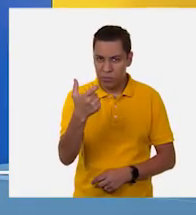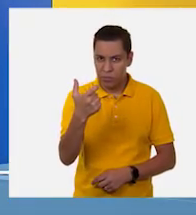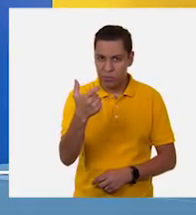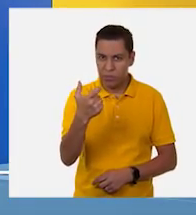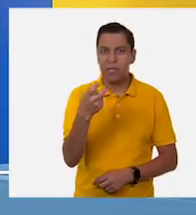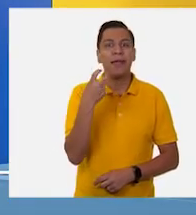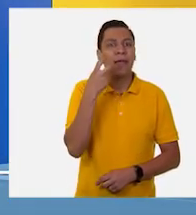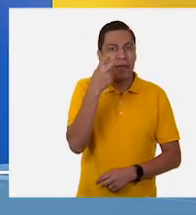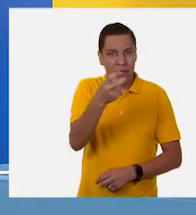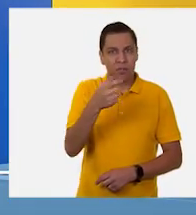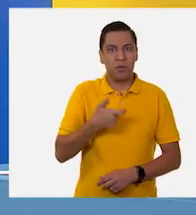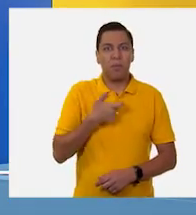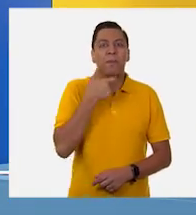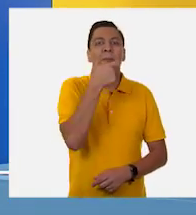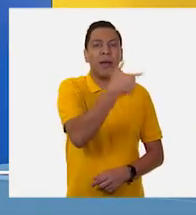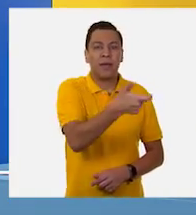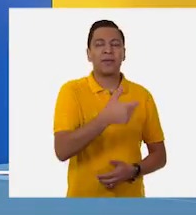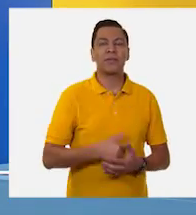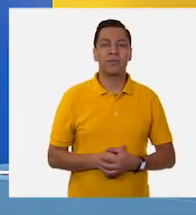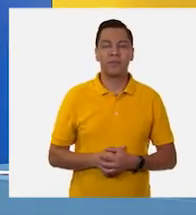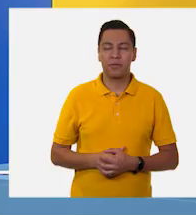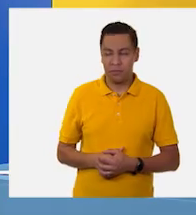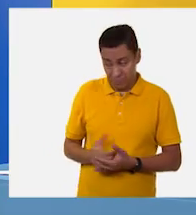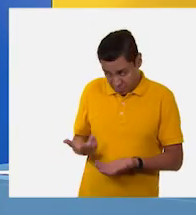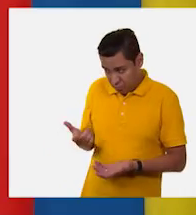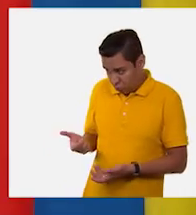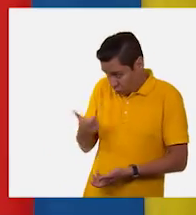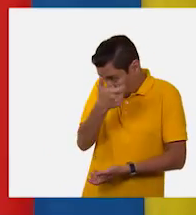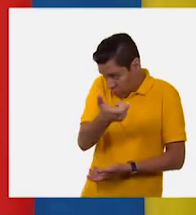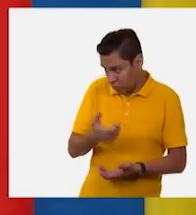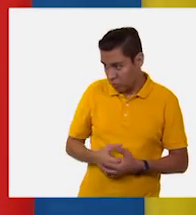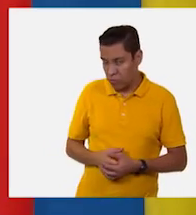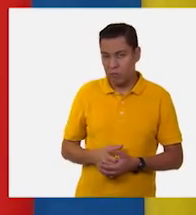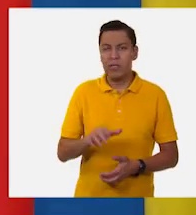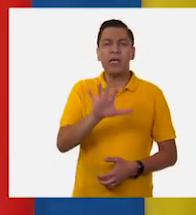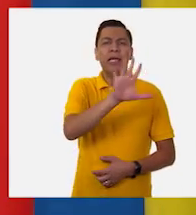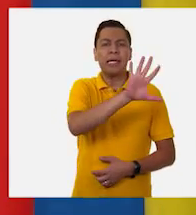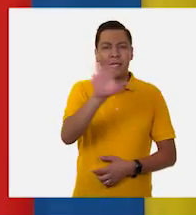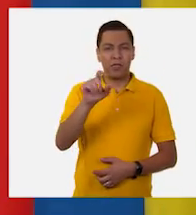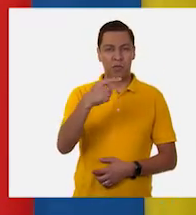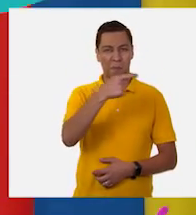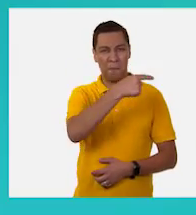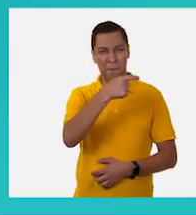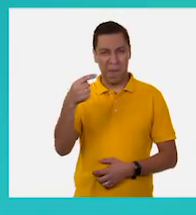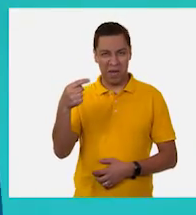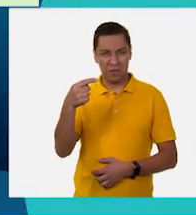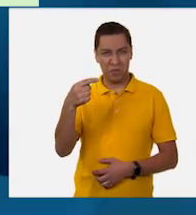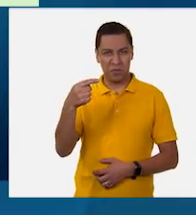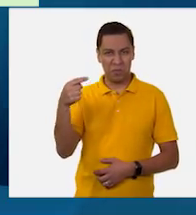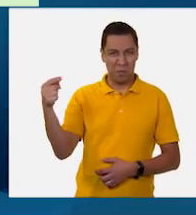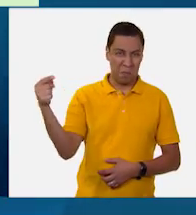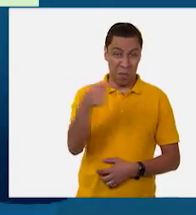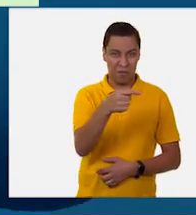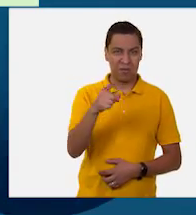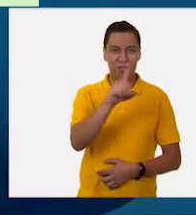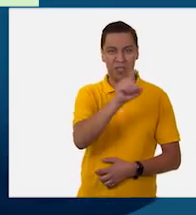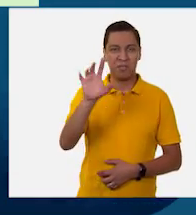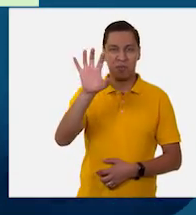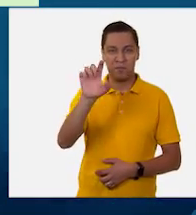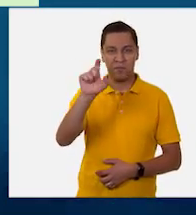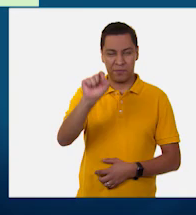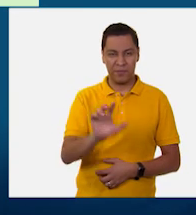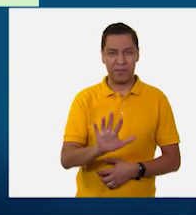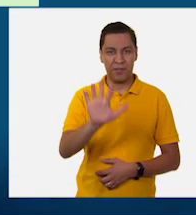Bien, entonces, ¿cuánto es lo que va a pagar? Pues 500 menos 125 son